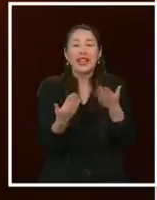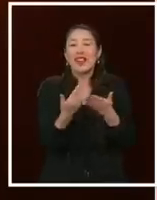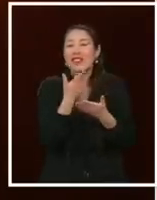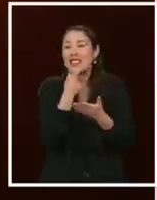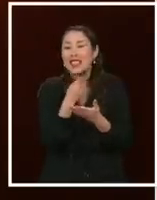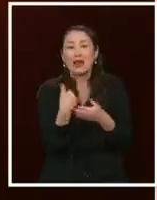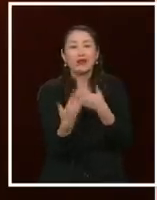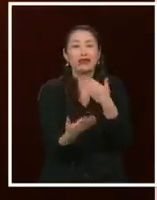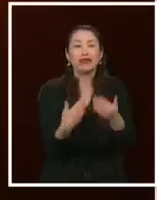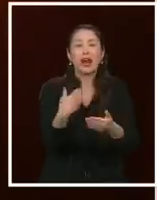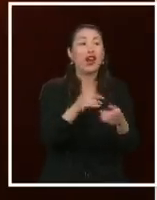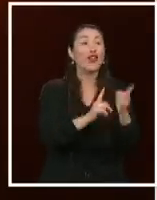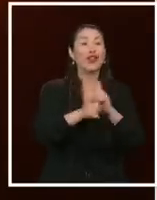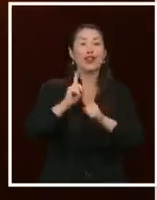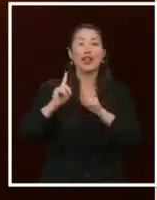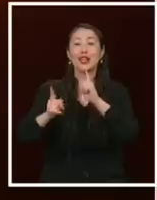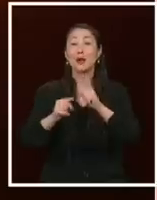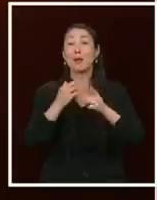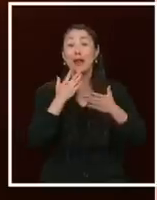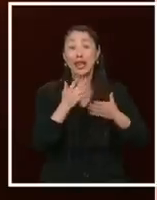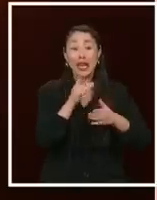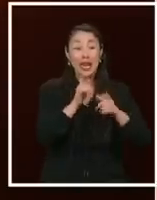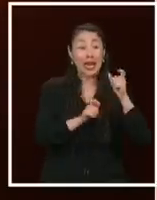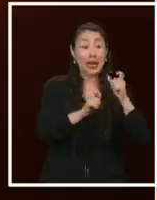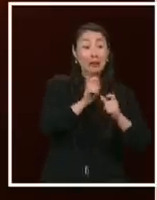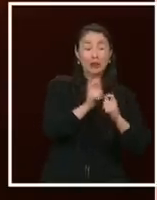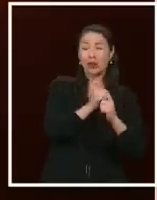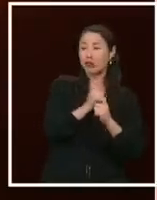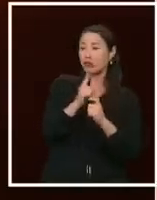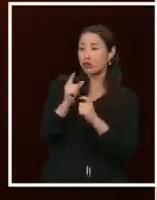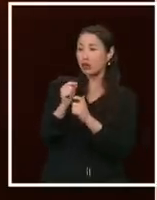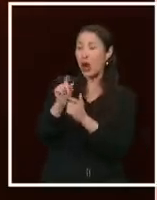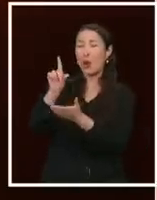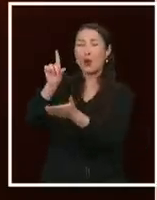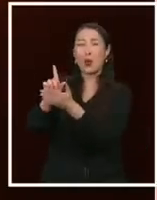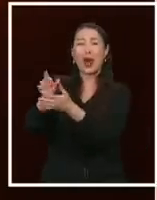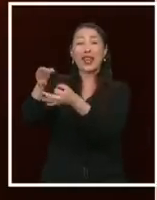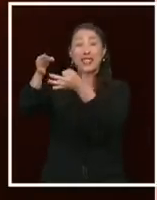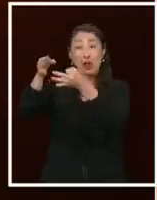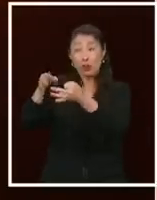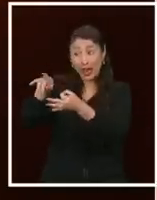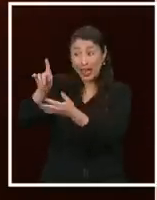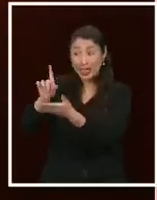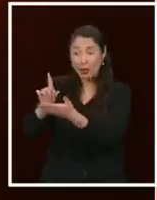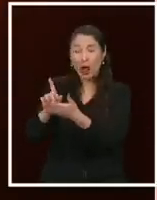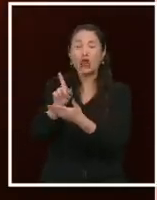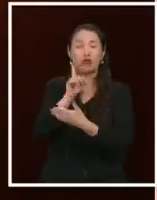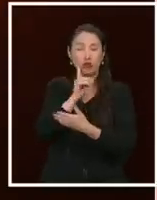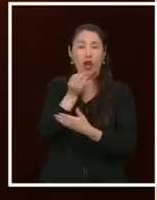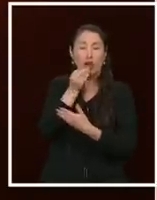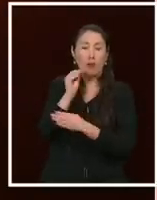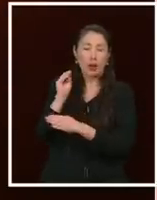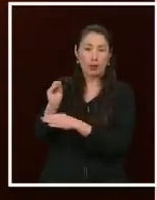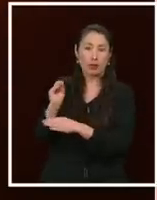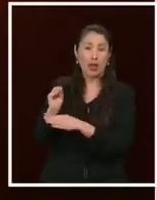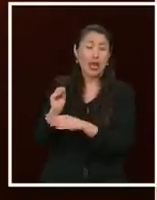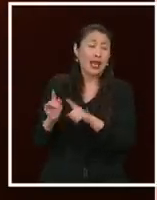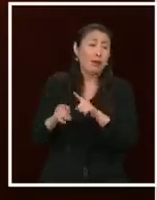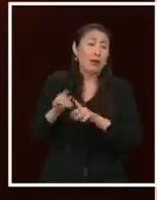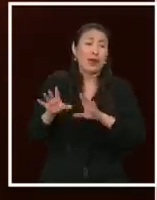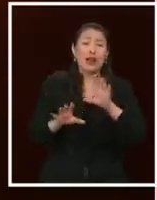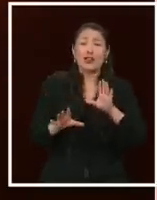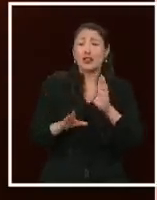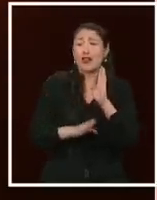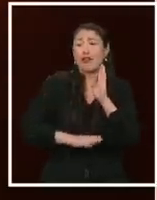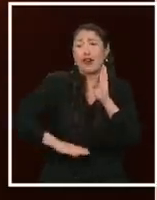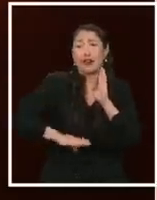estas coordinaciones para que las personas puedan llegar a un lugar a cobijarse, que cuenten con la alimentación y los primeros elementos para poder pasar esta